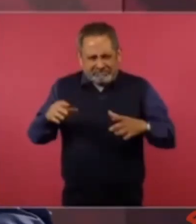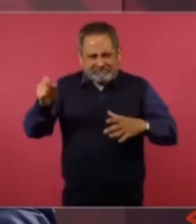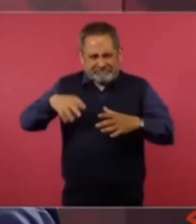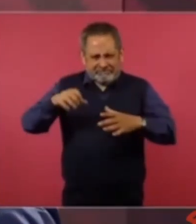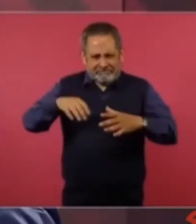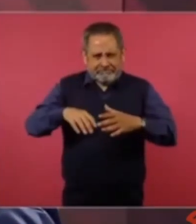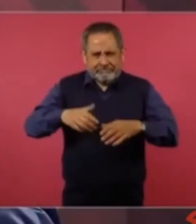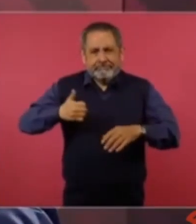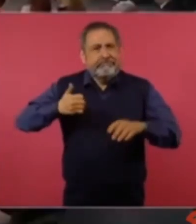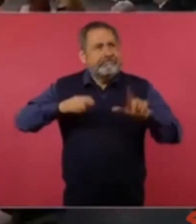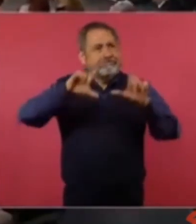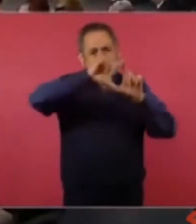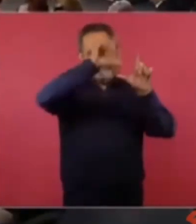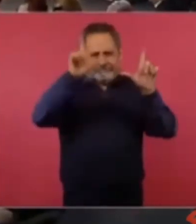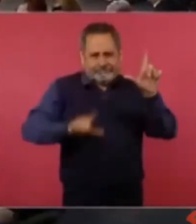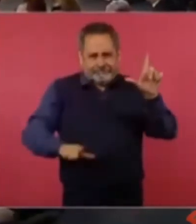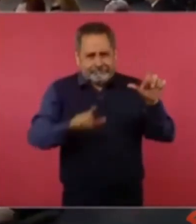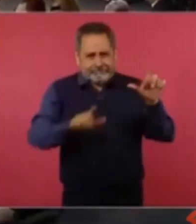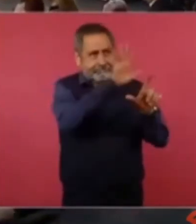circunscripción,